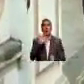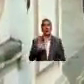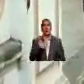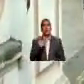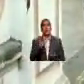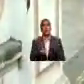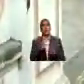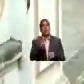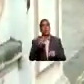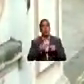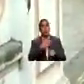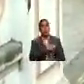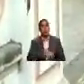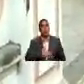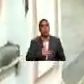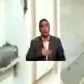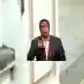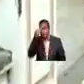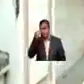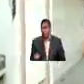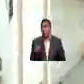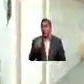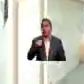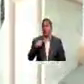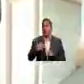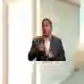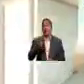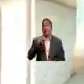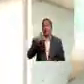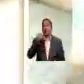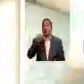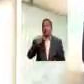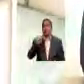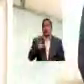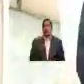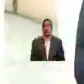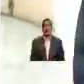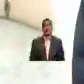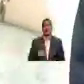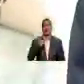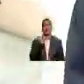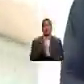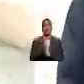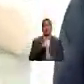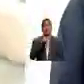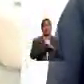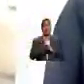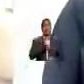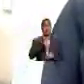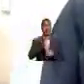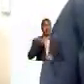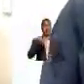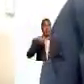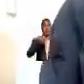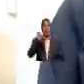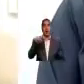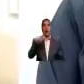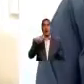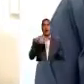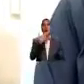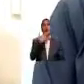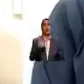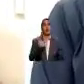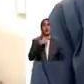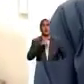días. Su nombre, por favor. Buenos días. Mi nombre es Teresa Canchi. Trabajo en el municipio del Cantón Mejía. ¿Cómo sintió el